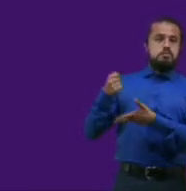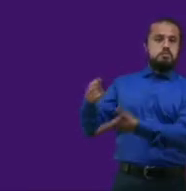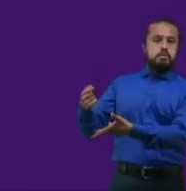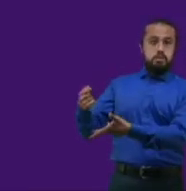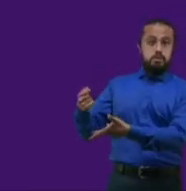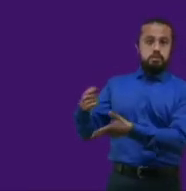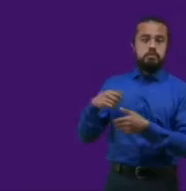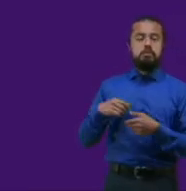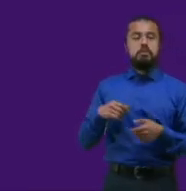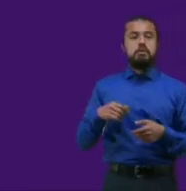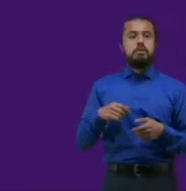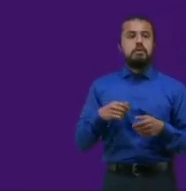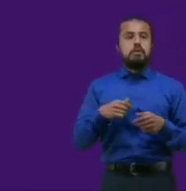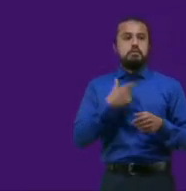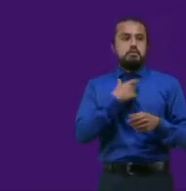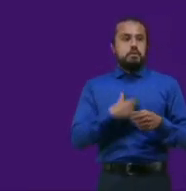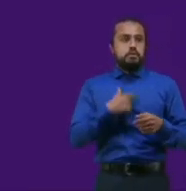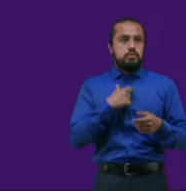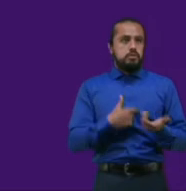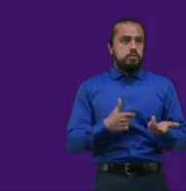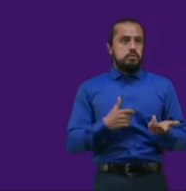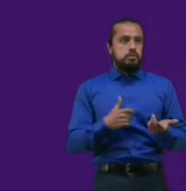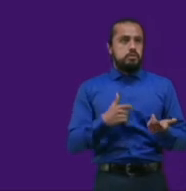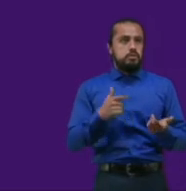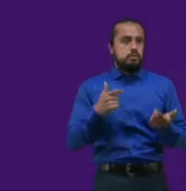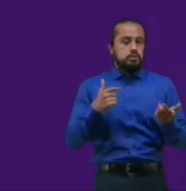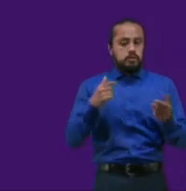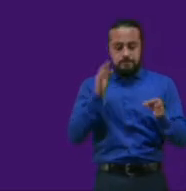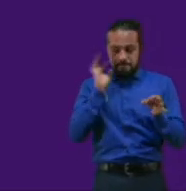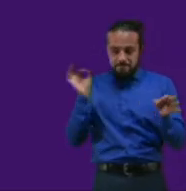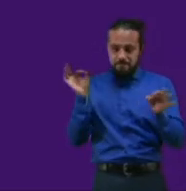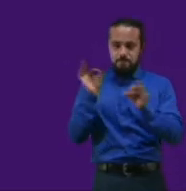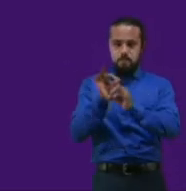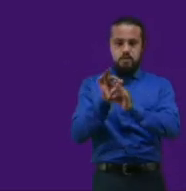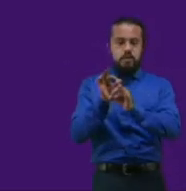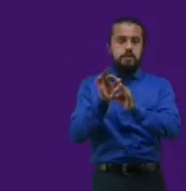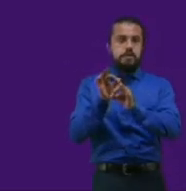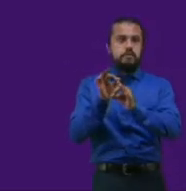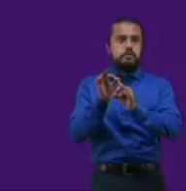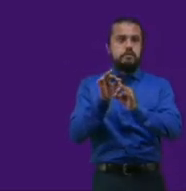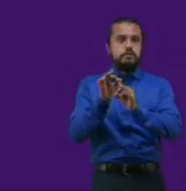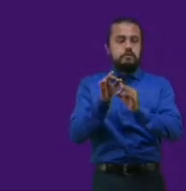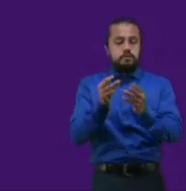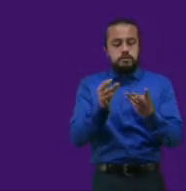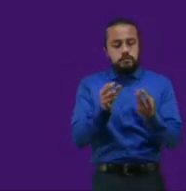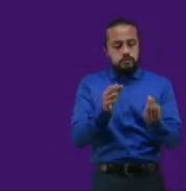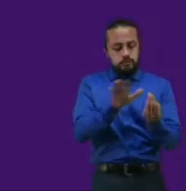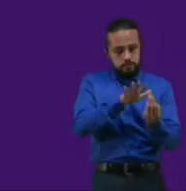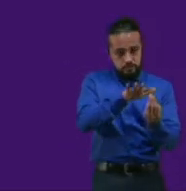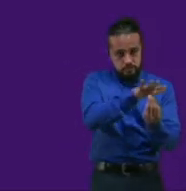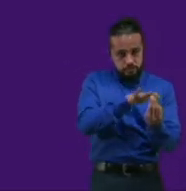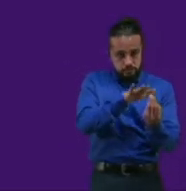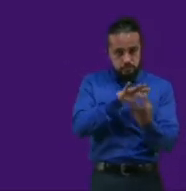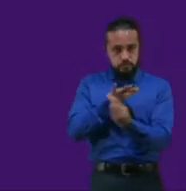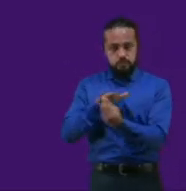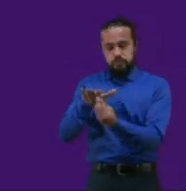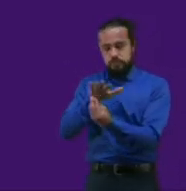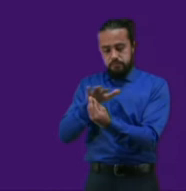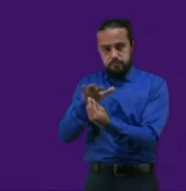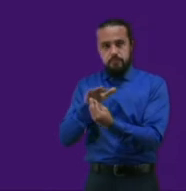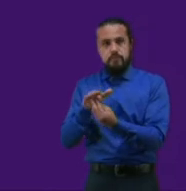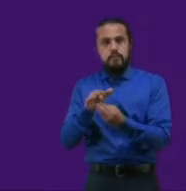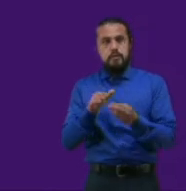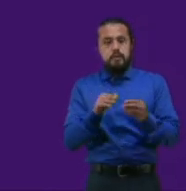inversionistas somos, o nos especializamos, llamémoslo así, en sectores, en etapas